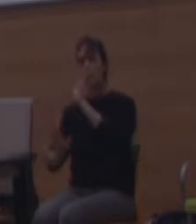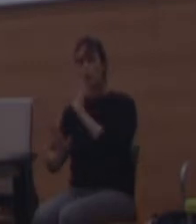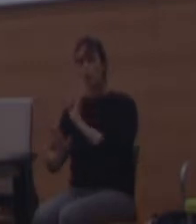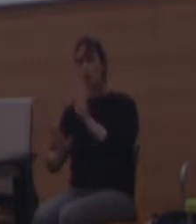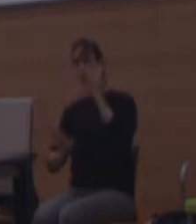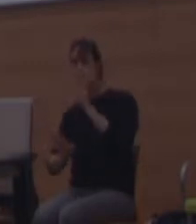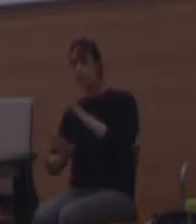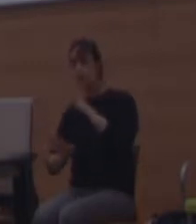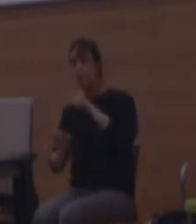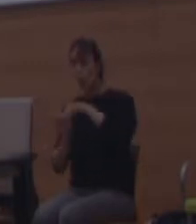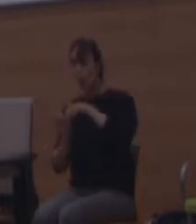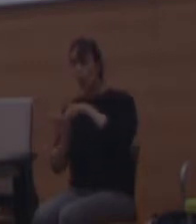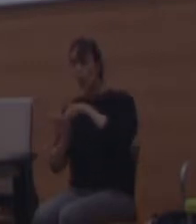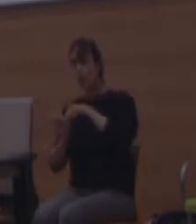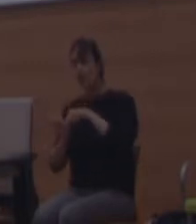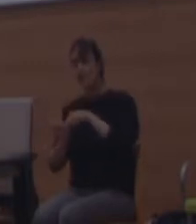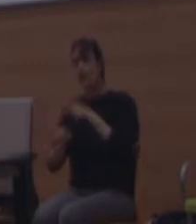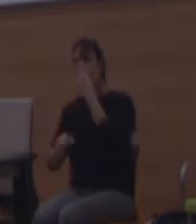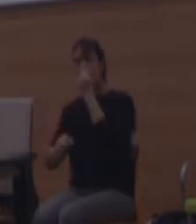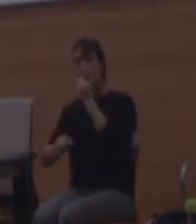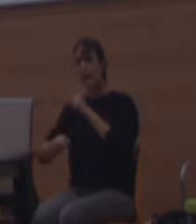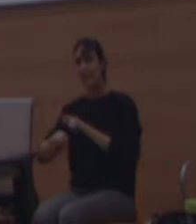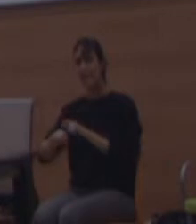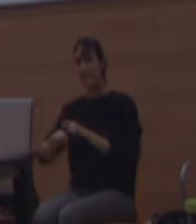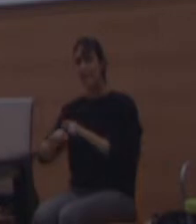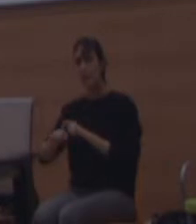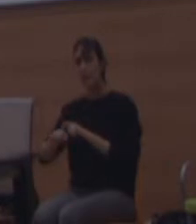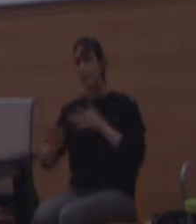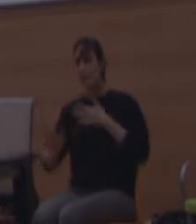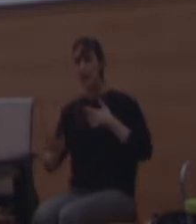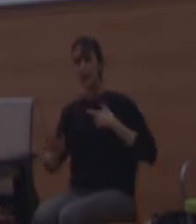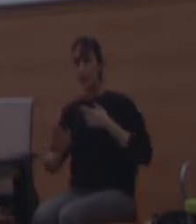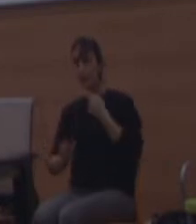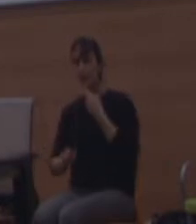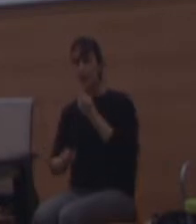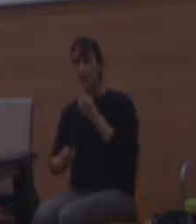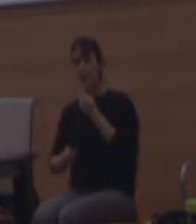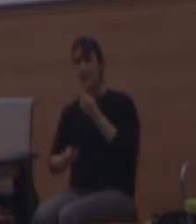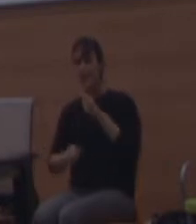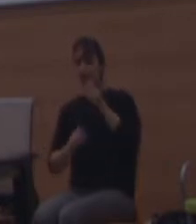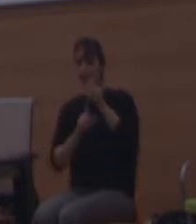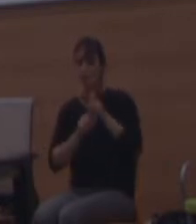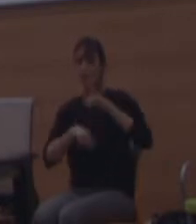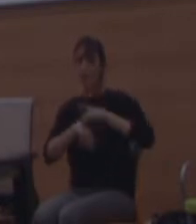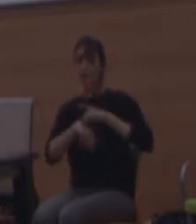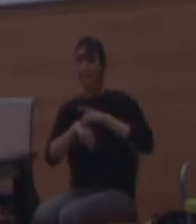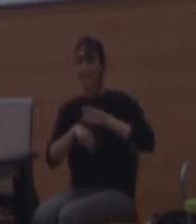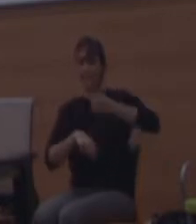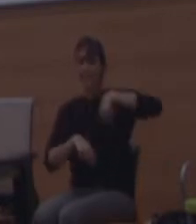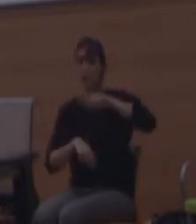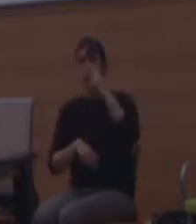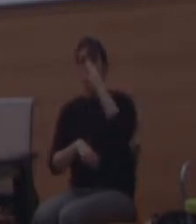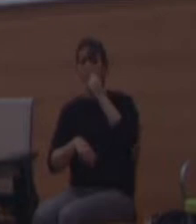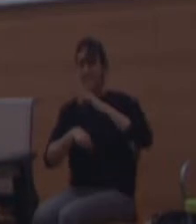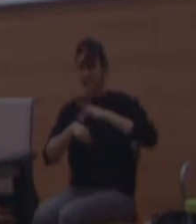en pie diabético. Es decir, nuestros pacientes pierden la sensibilidad en los pies y